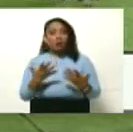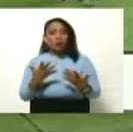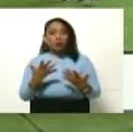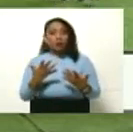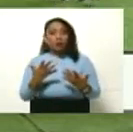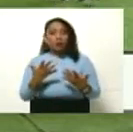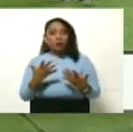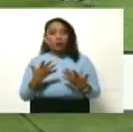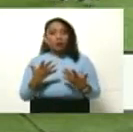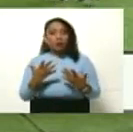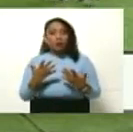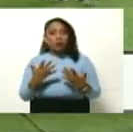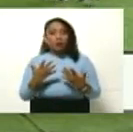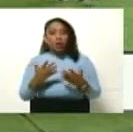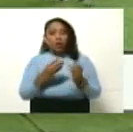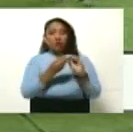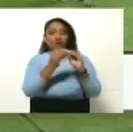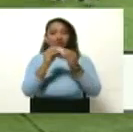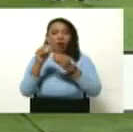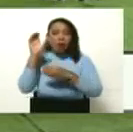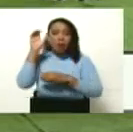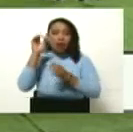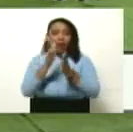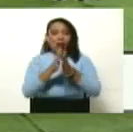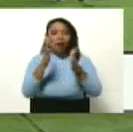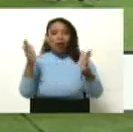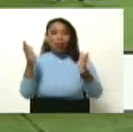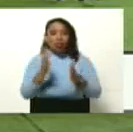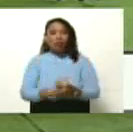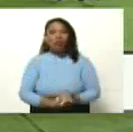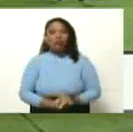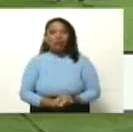Bolívar hablaba de la patria grande, nuestra patria grande.